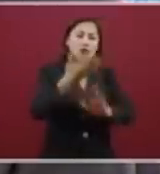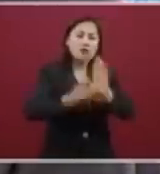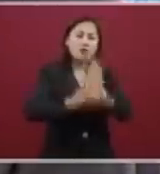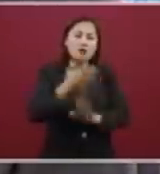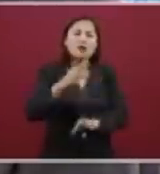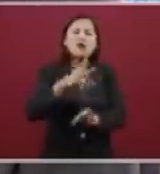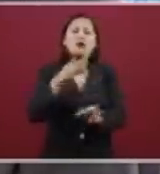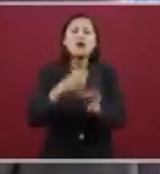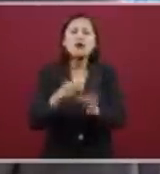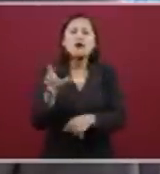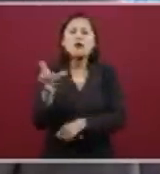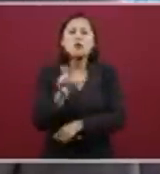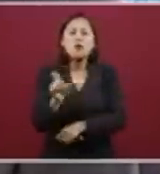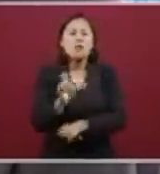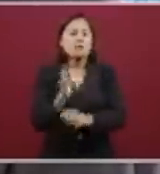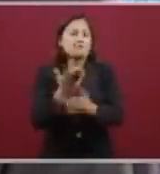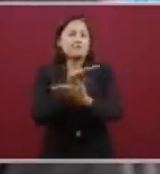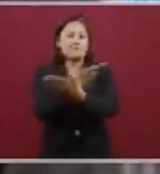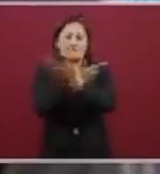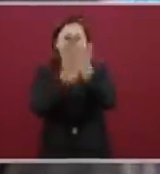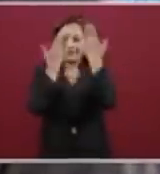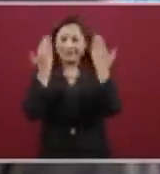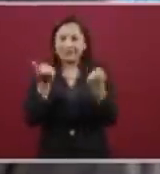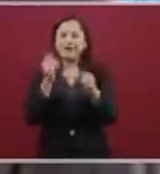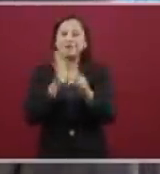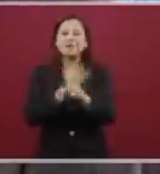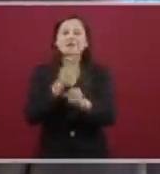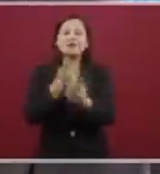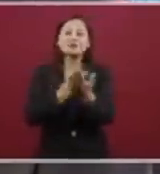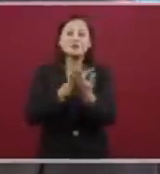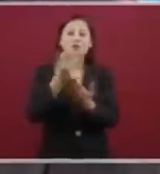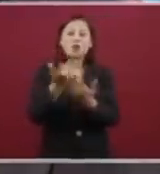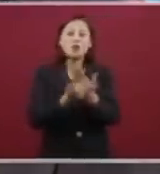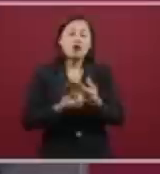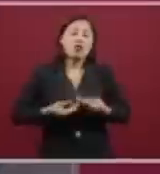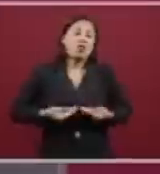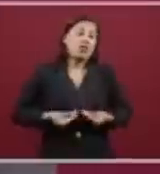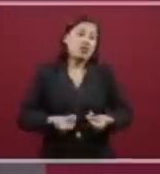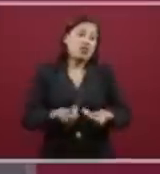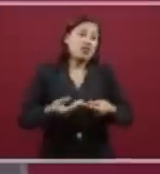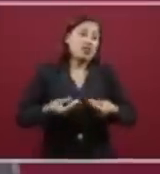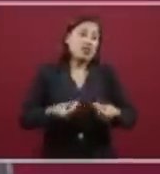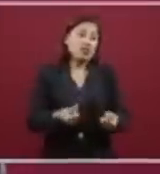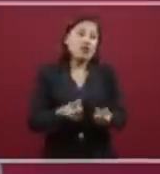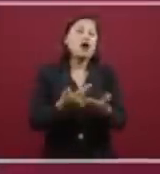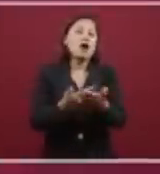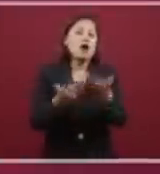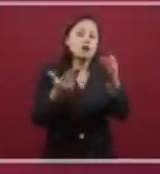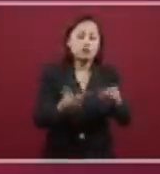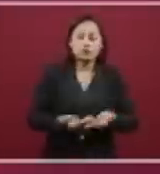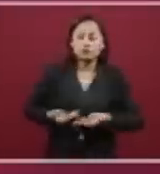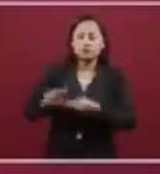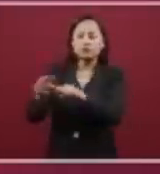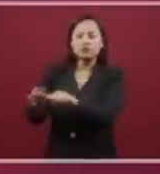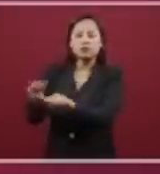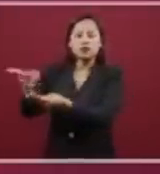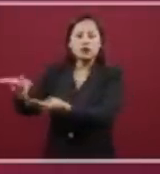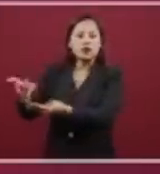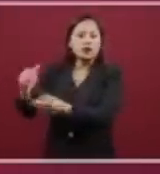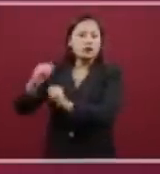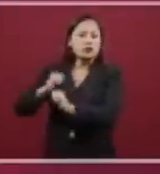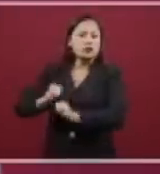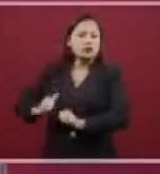sin fondo con un daño patrimonial que deberán evaluar las autoridades competentes análisis